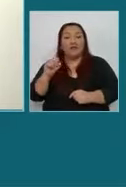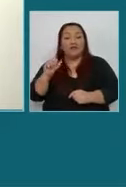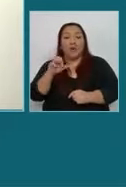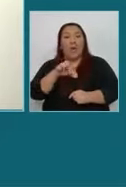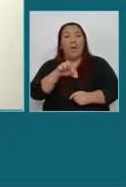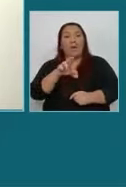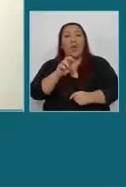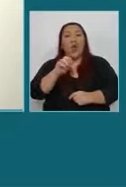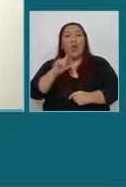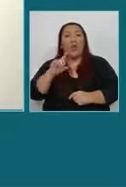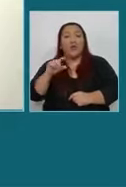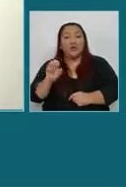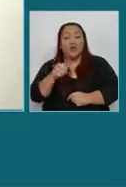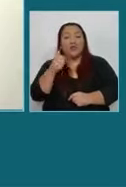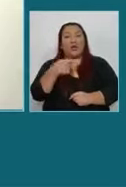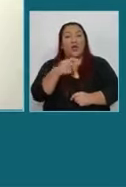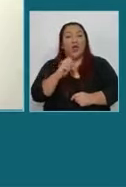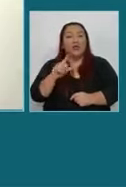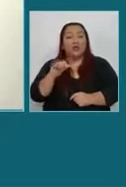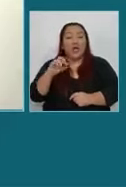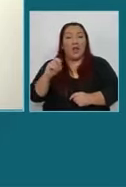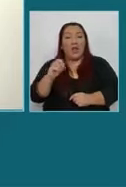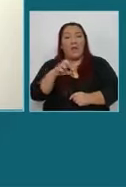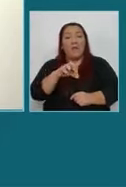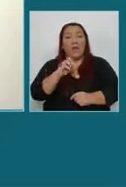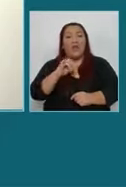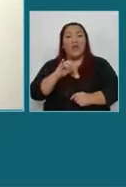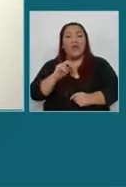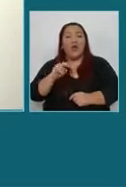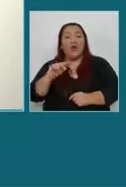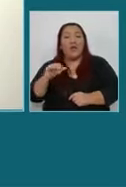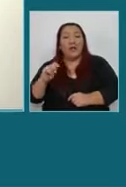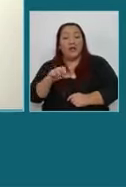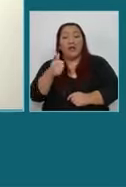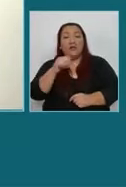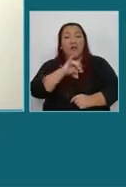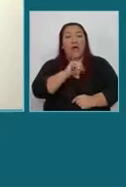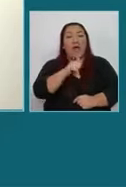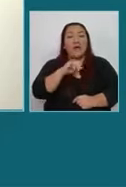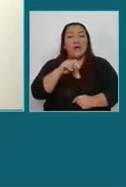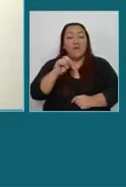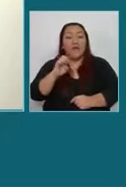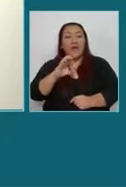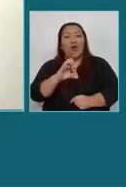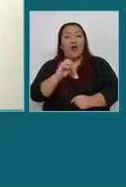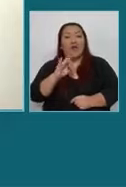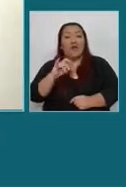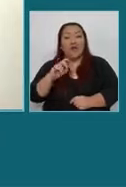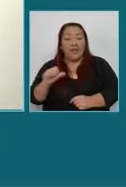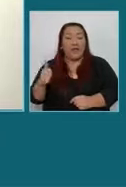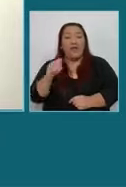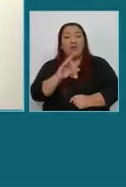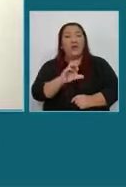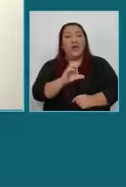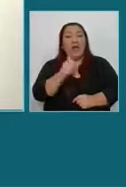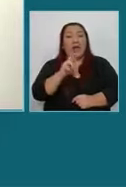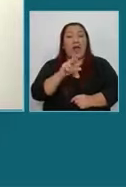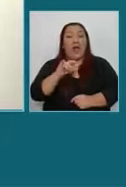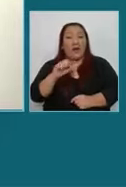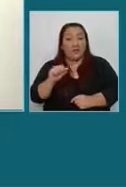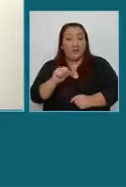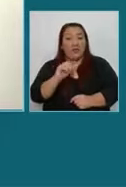Produce. Gonzalo Villarán, de Proinnovate. Aimi Yamamura, de Cofide. Carlos Rodrich, de